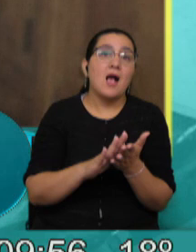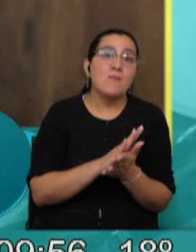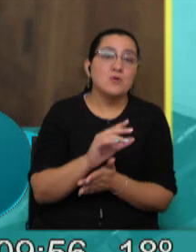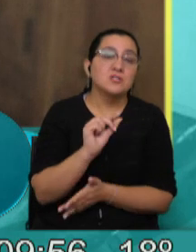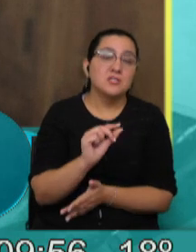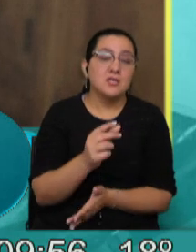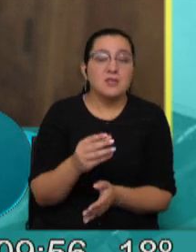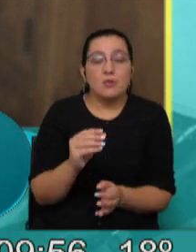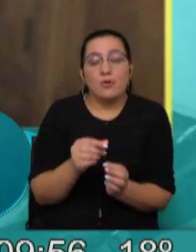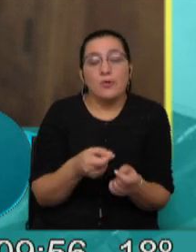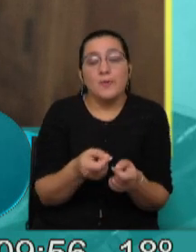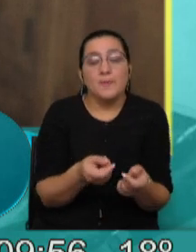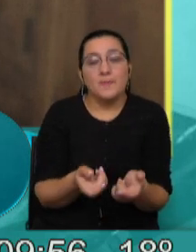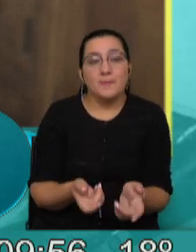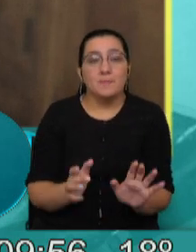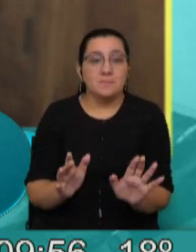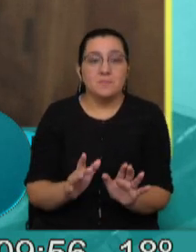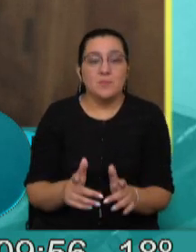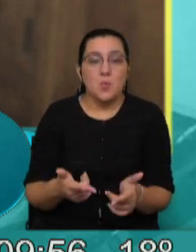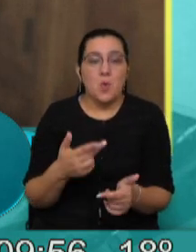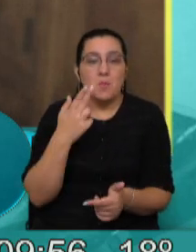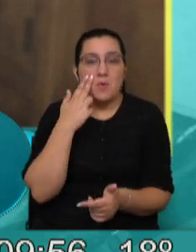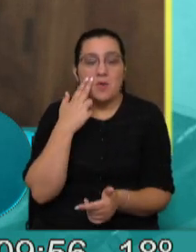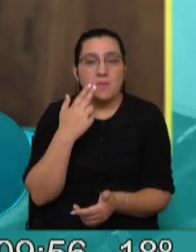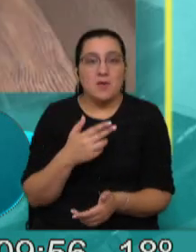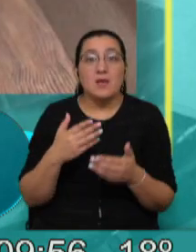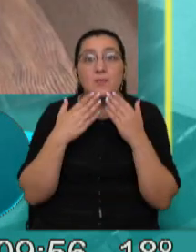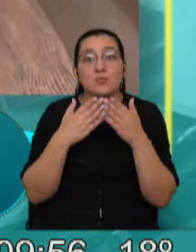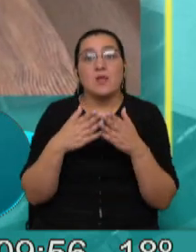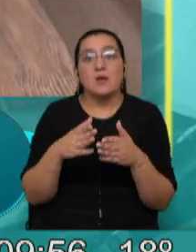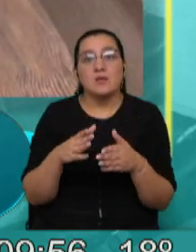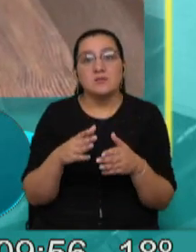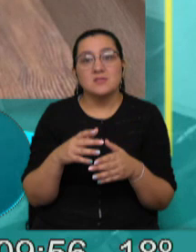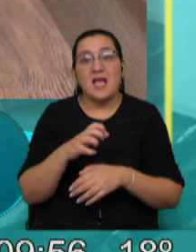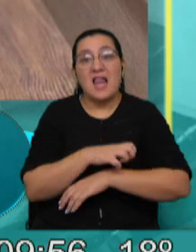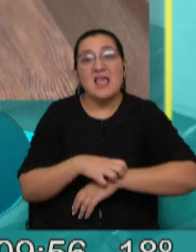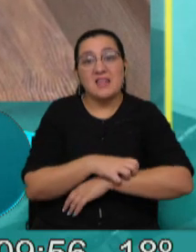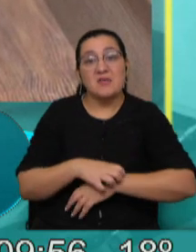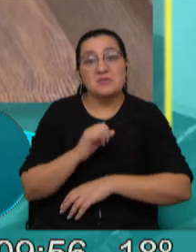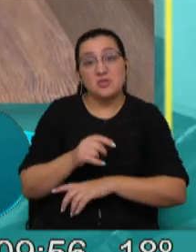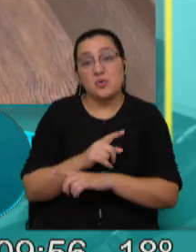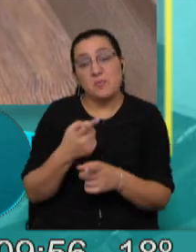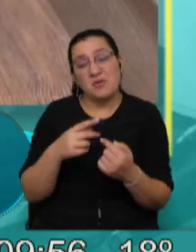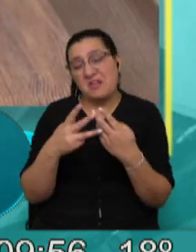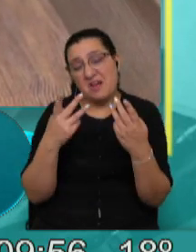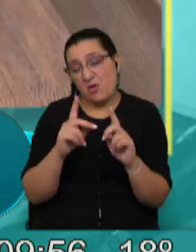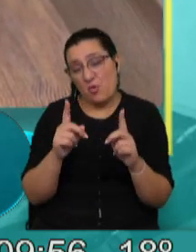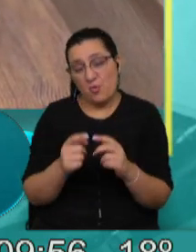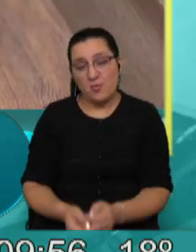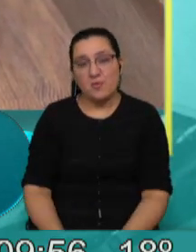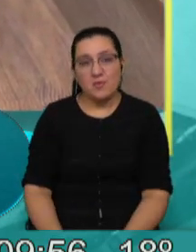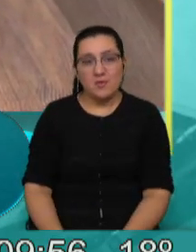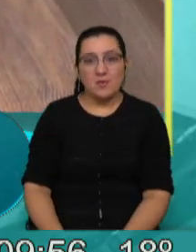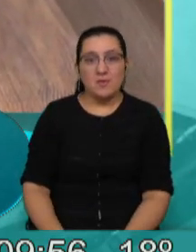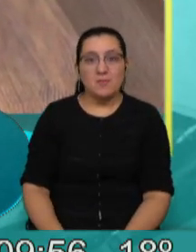engordar con eso, ni le vamos a generar ningún tipo de problema. Debería consultar al veterinario si es alérgico o no, pero suele suceder de que no. Algo de un